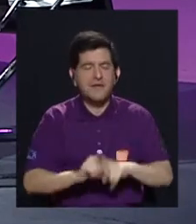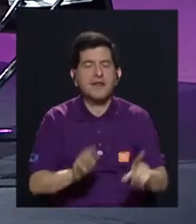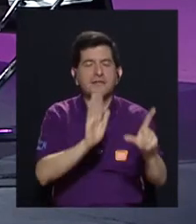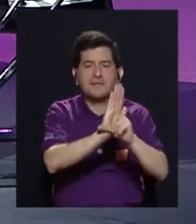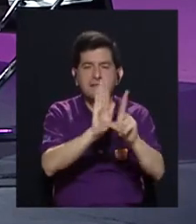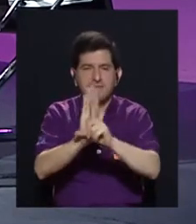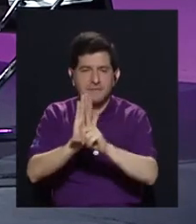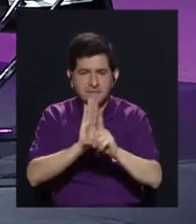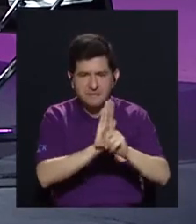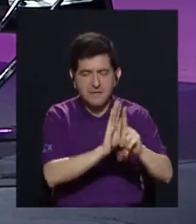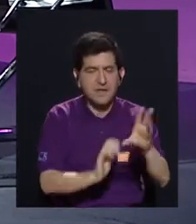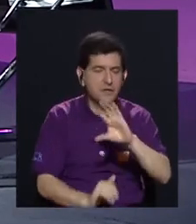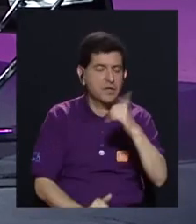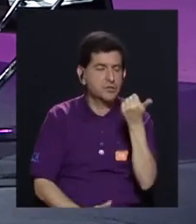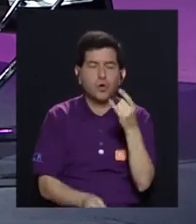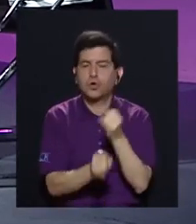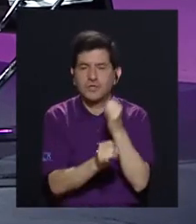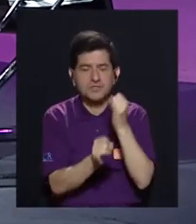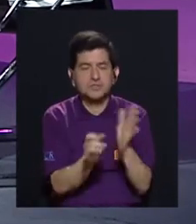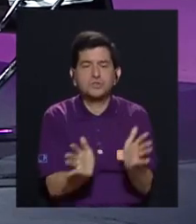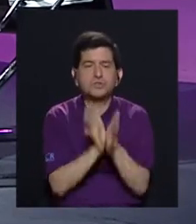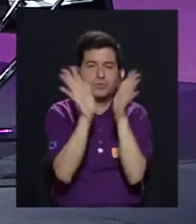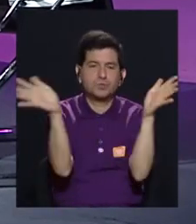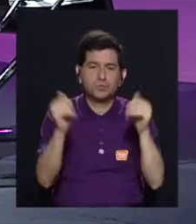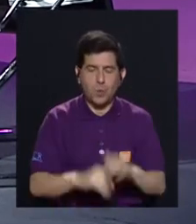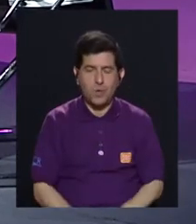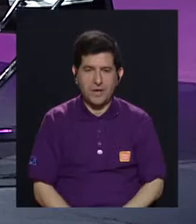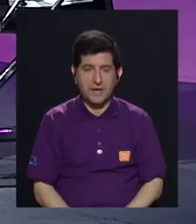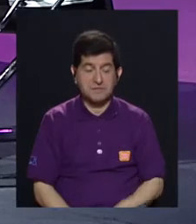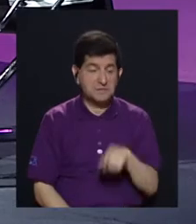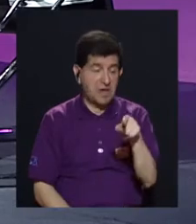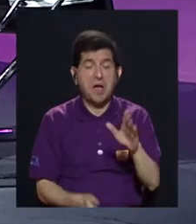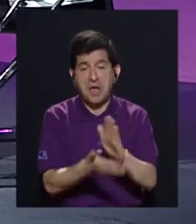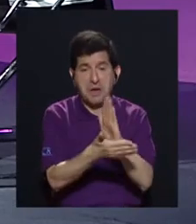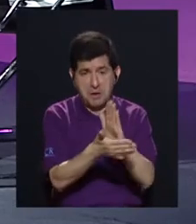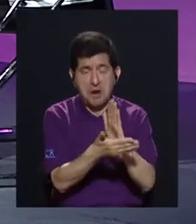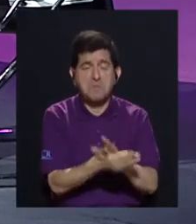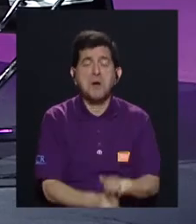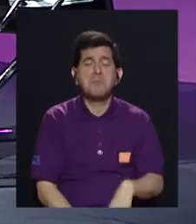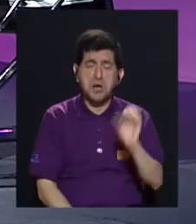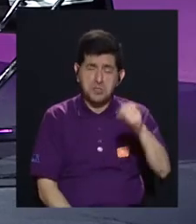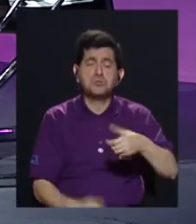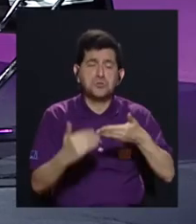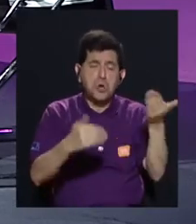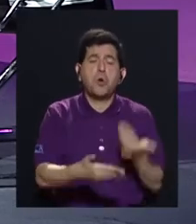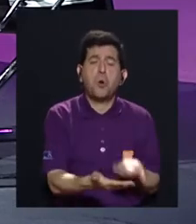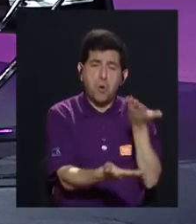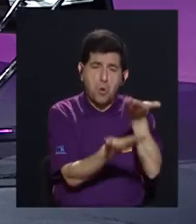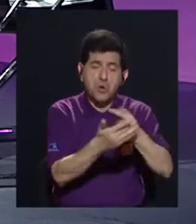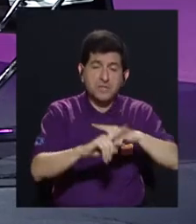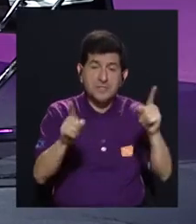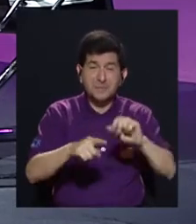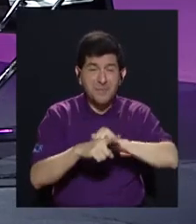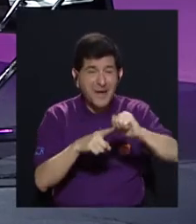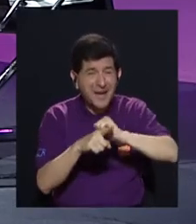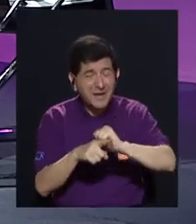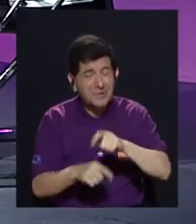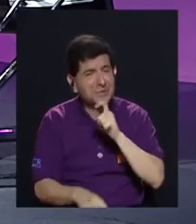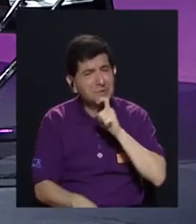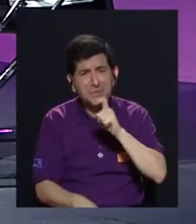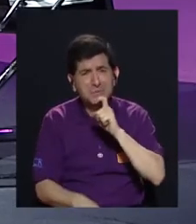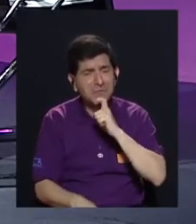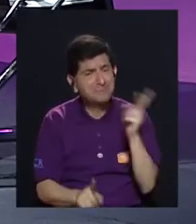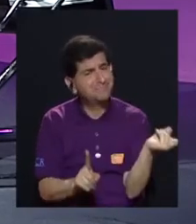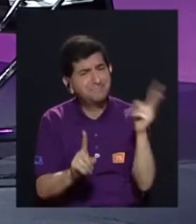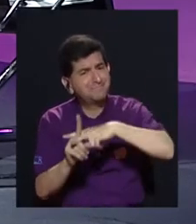y de muchas otras instituciones públicas que en el papel hay planteadas una serie de cosas pero en la práctica estamos teniendo dificultad